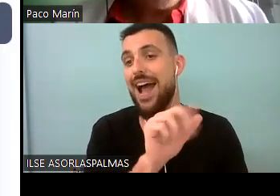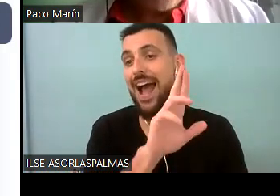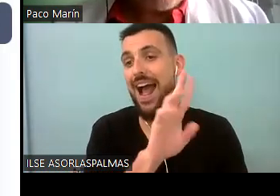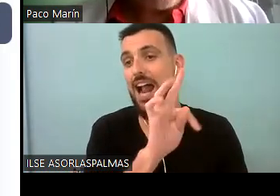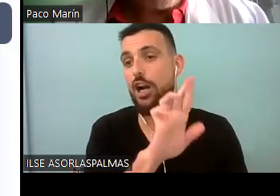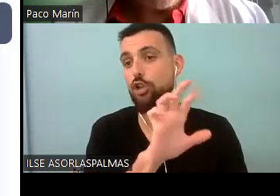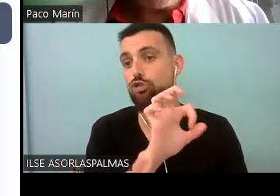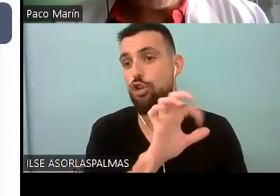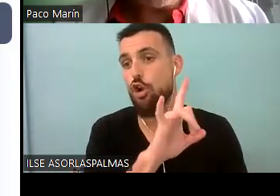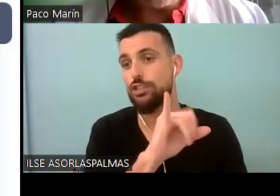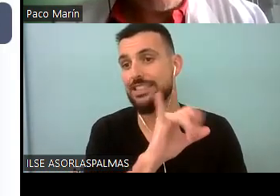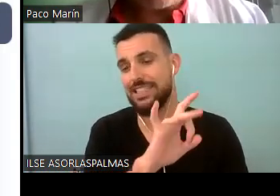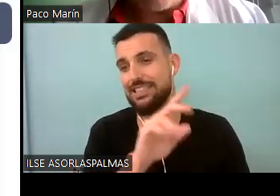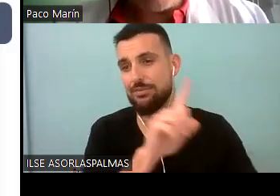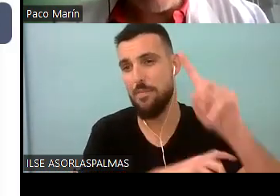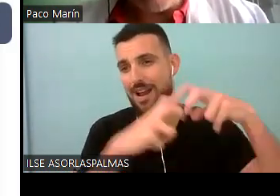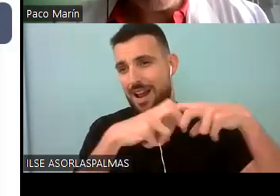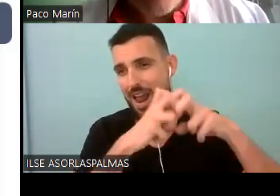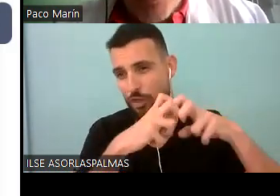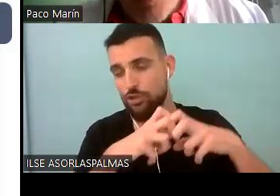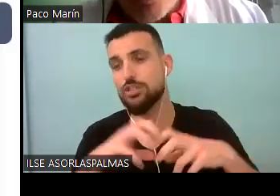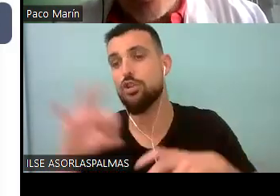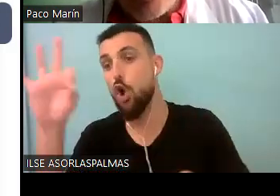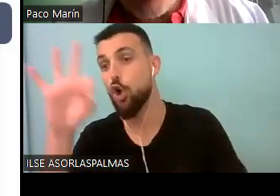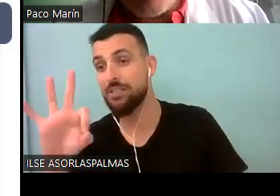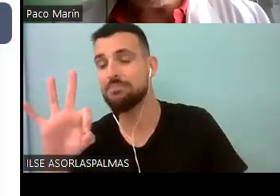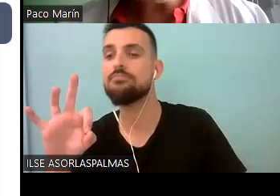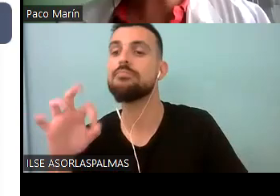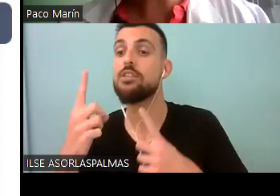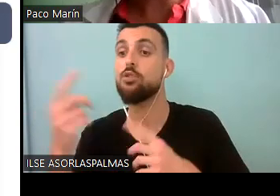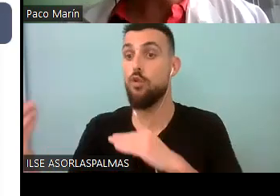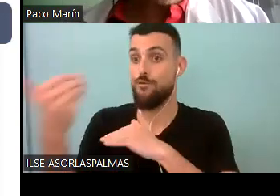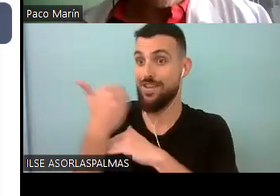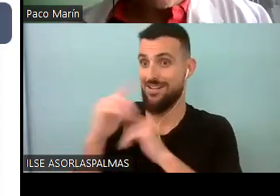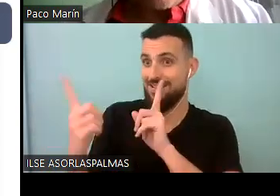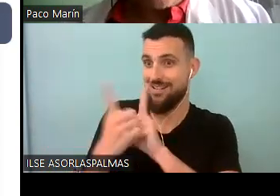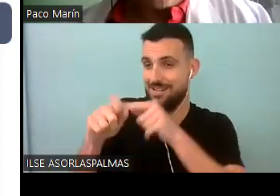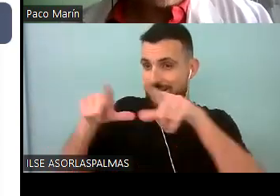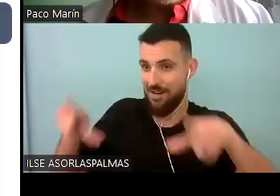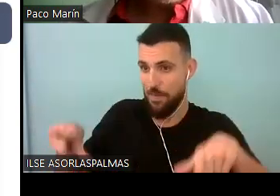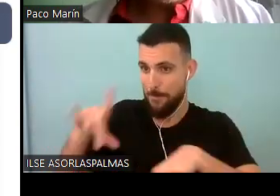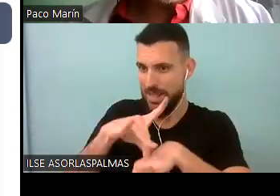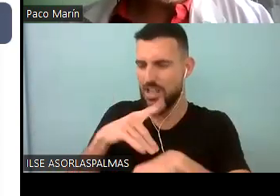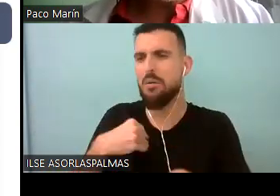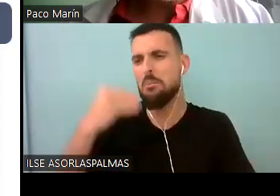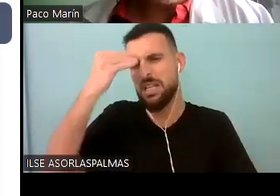consulta lo que solemos ver es gente que está convencida que padece de osteoporosis porque nota dolor en las rodillas.